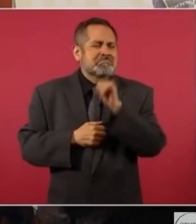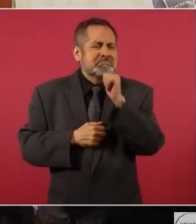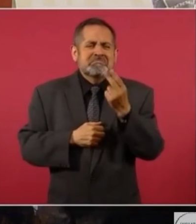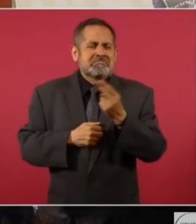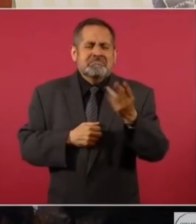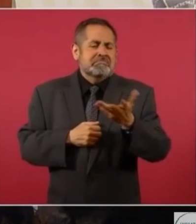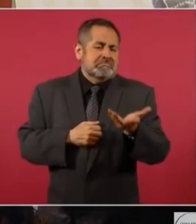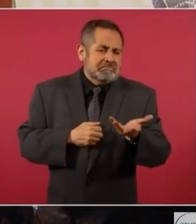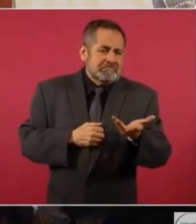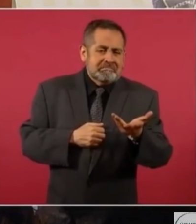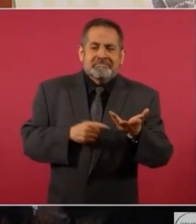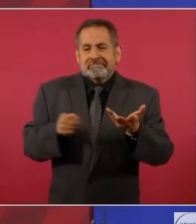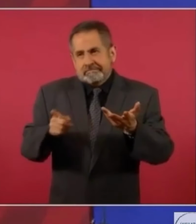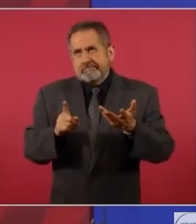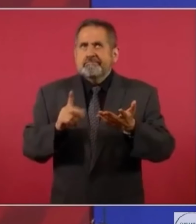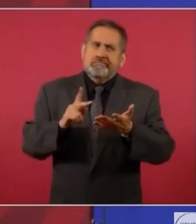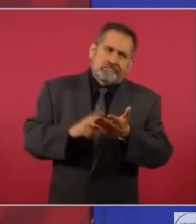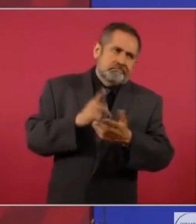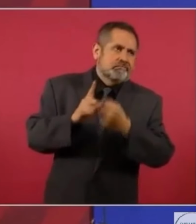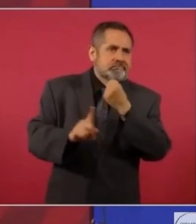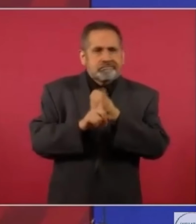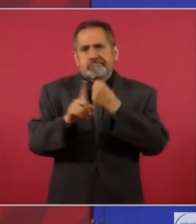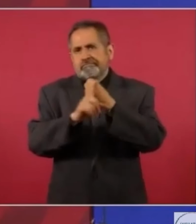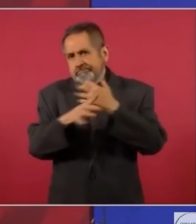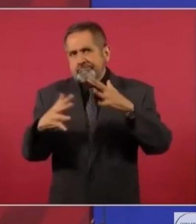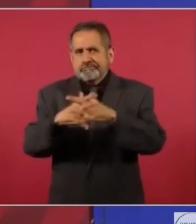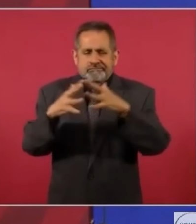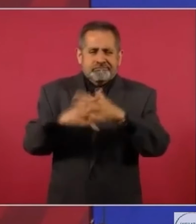ya que eso conduciría otra vez a la guerra.